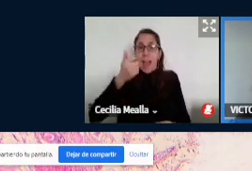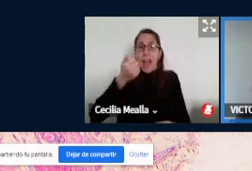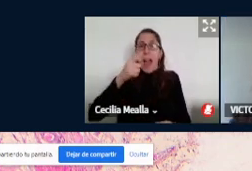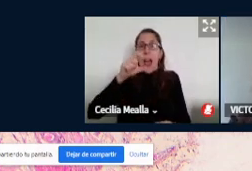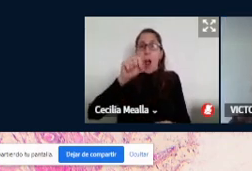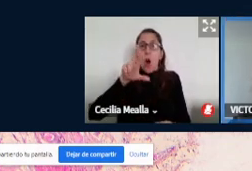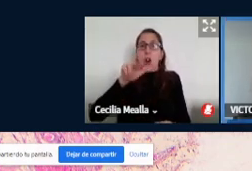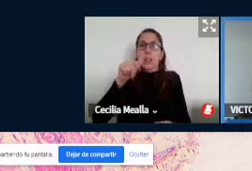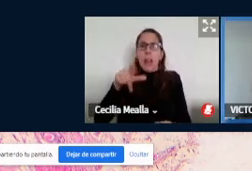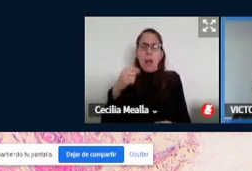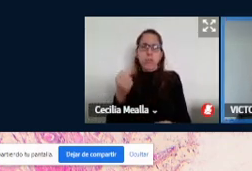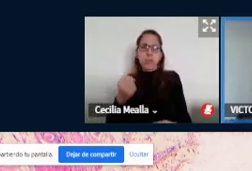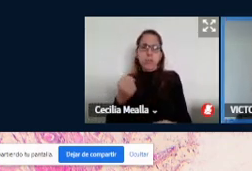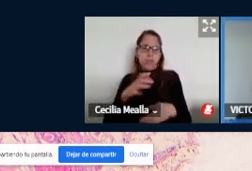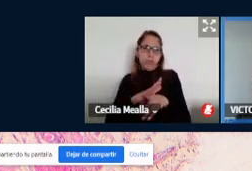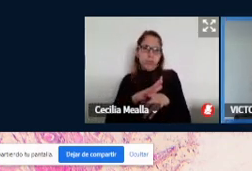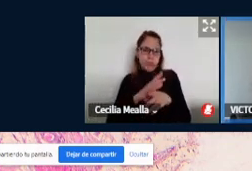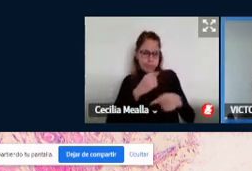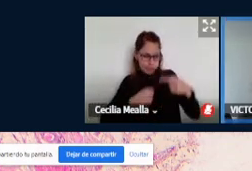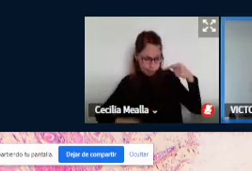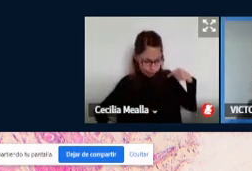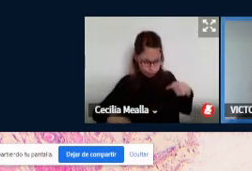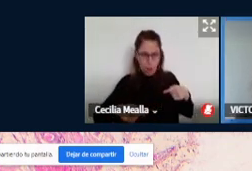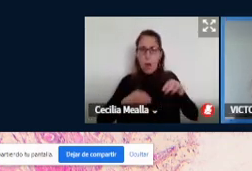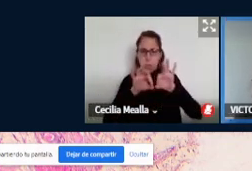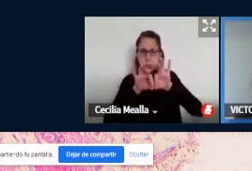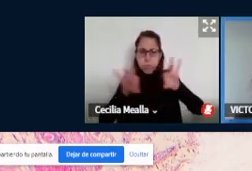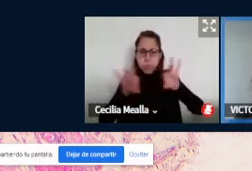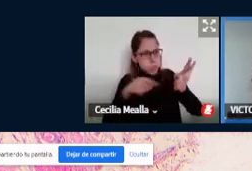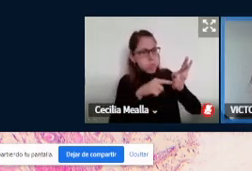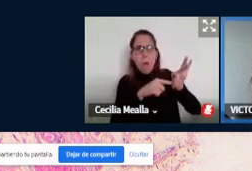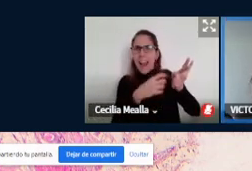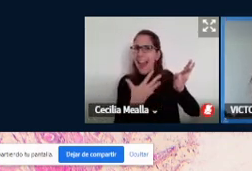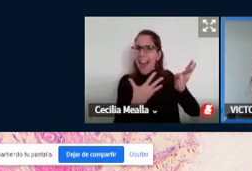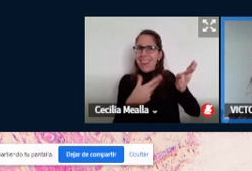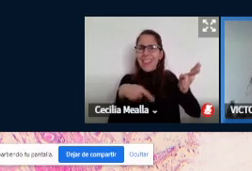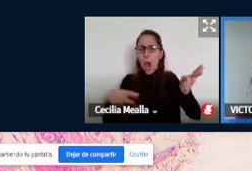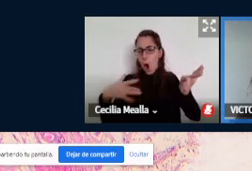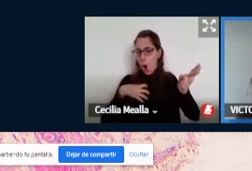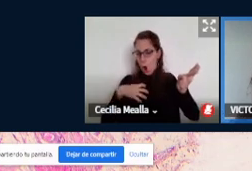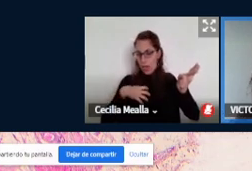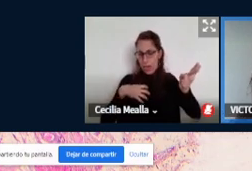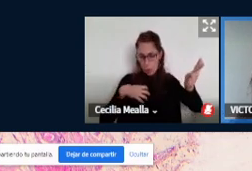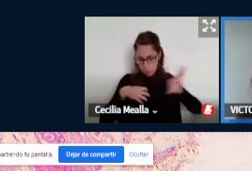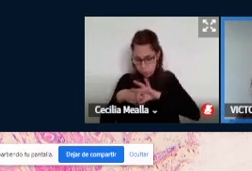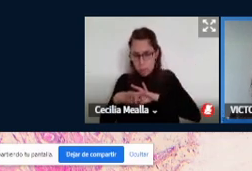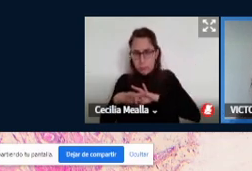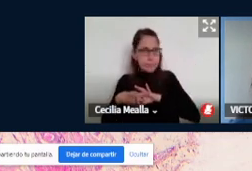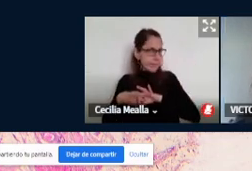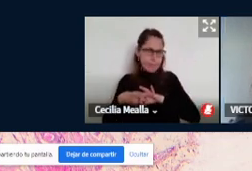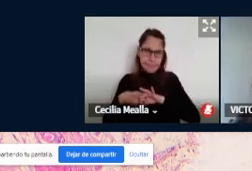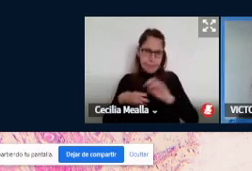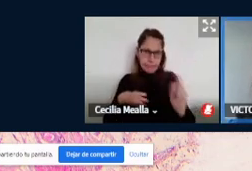a un órgano y permitir ese intercambio, ¿sí?